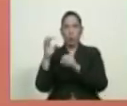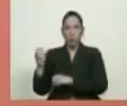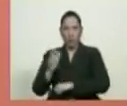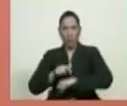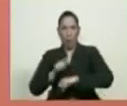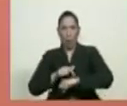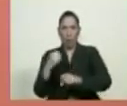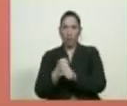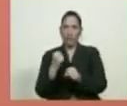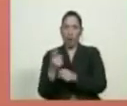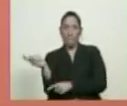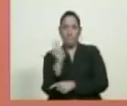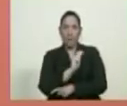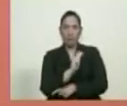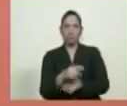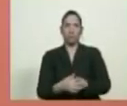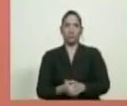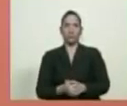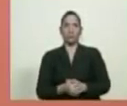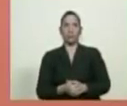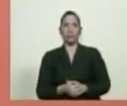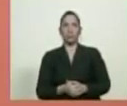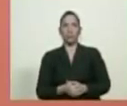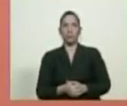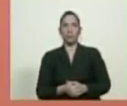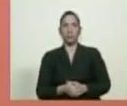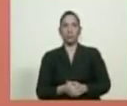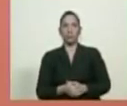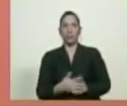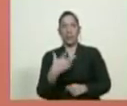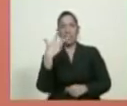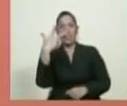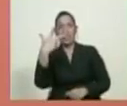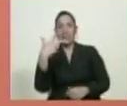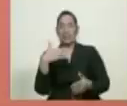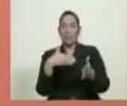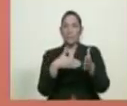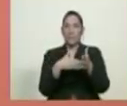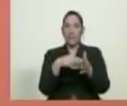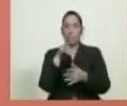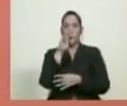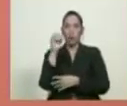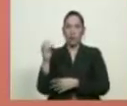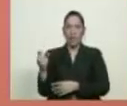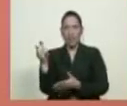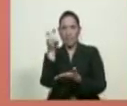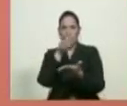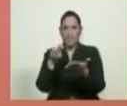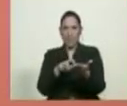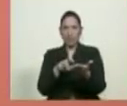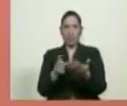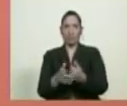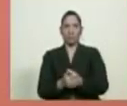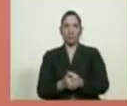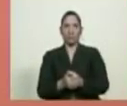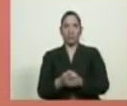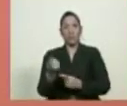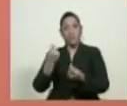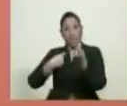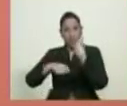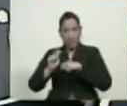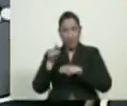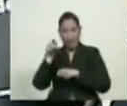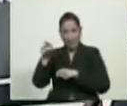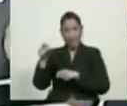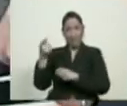trabajo al mes, estará produciendo 3.200 pizzas. Y esas 3.200 pizzas eran vendidas por ese comerciante,